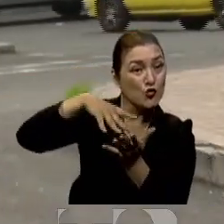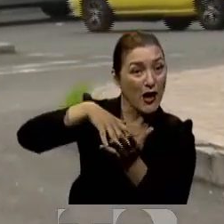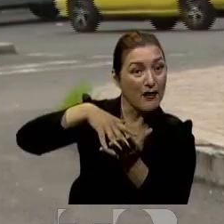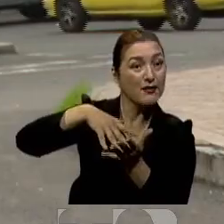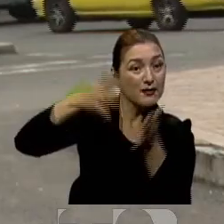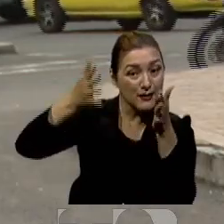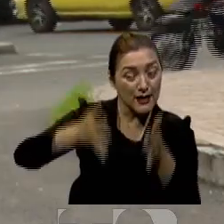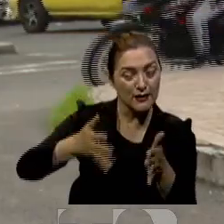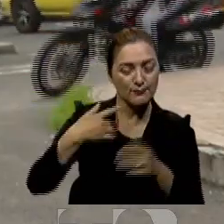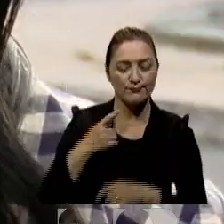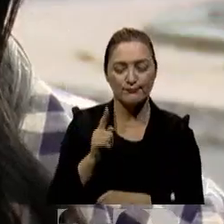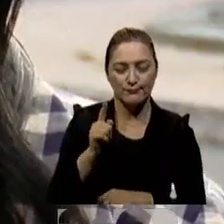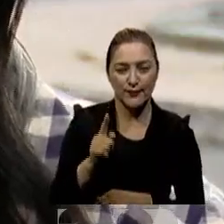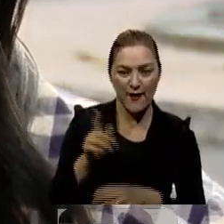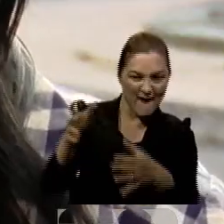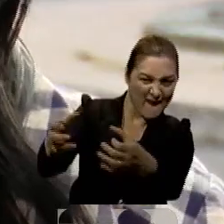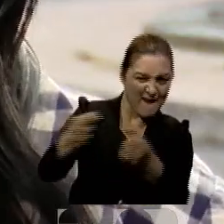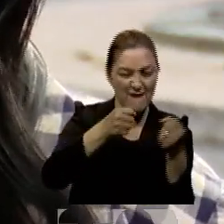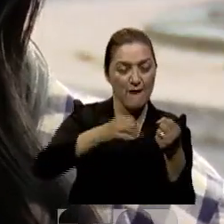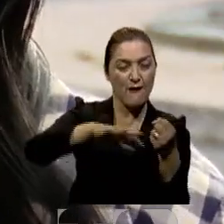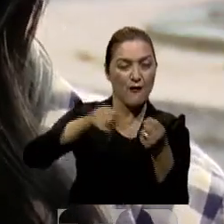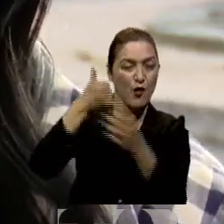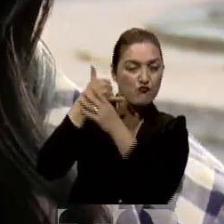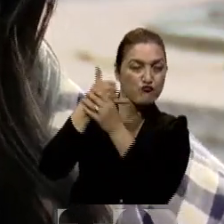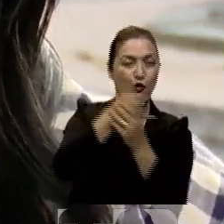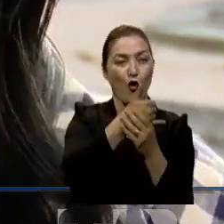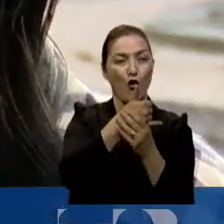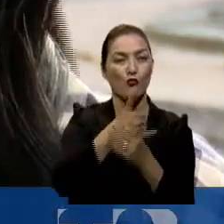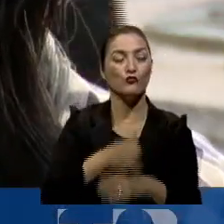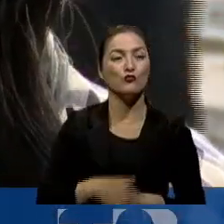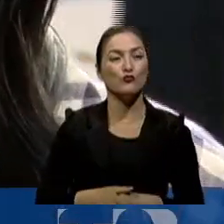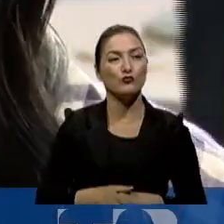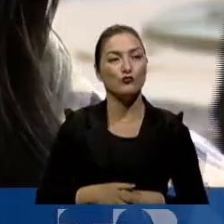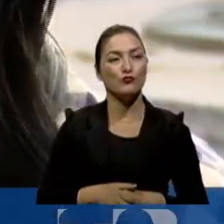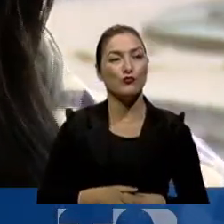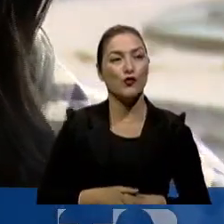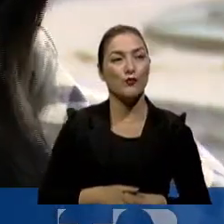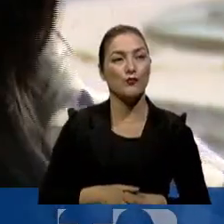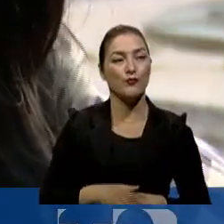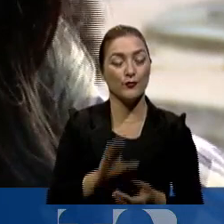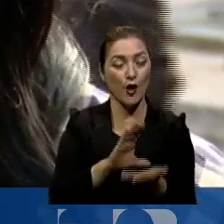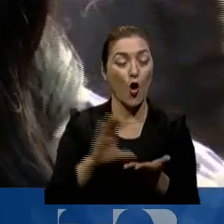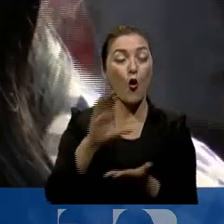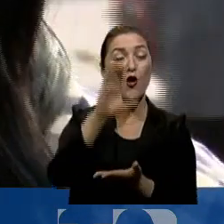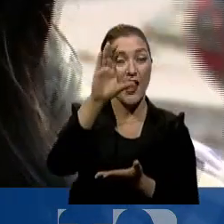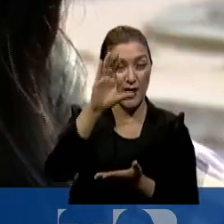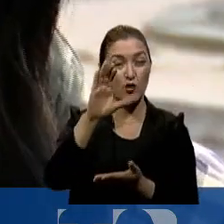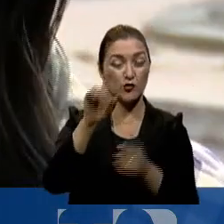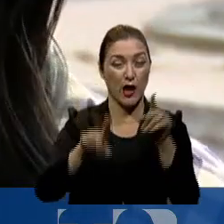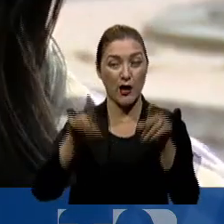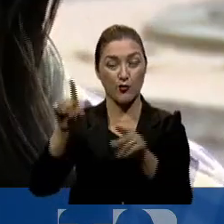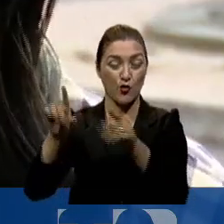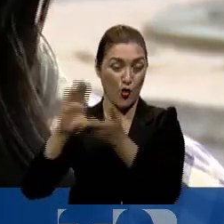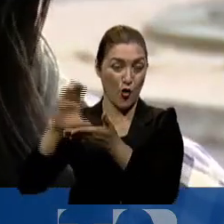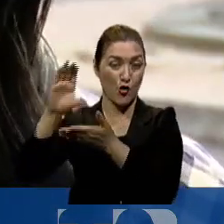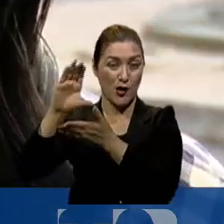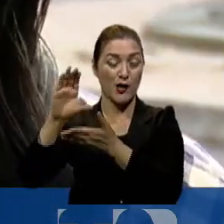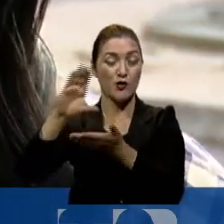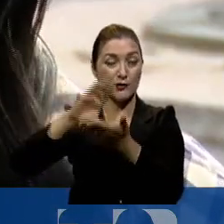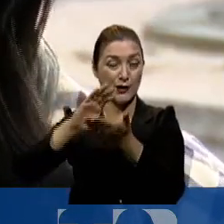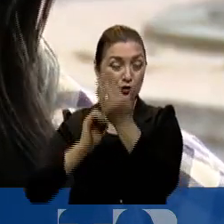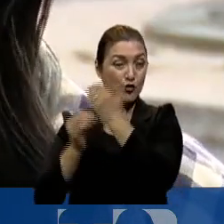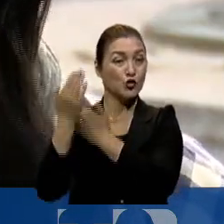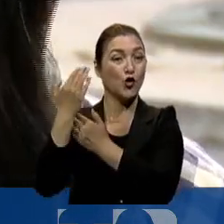principal blanco de la delincuencia. Les roban, les asaltan los chicos de los colegios, porque hay algunos colegios aquí en el centro